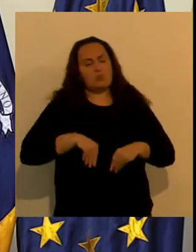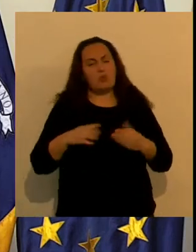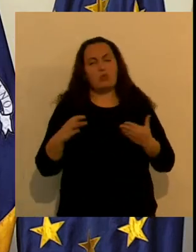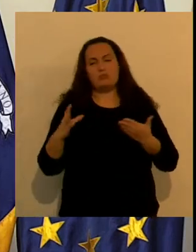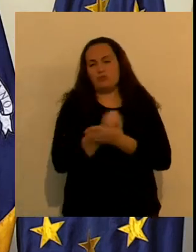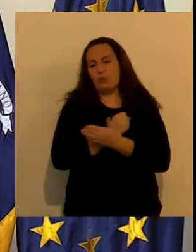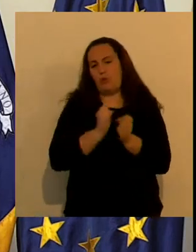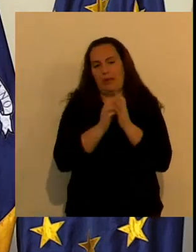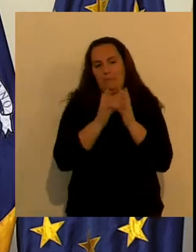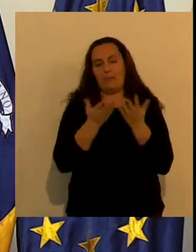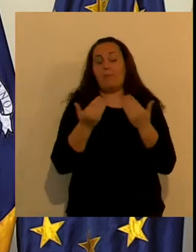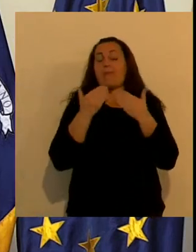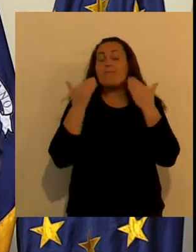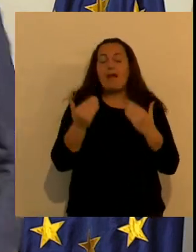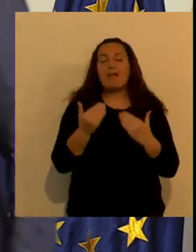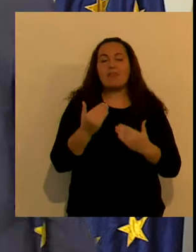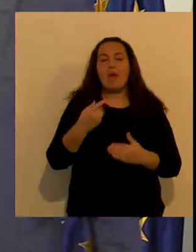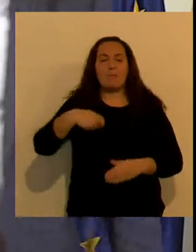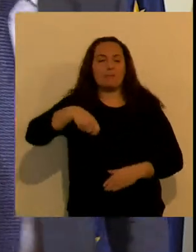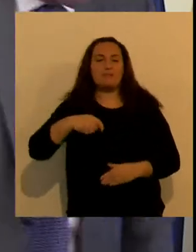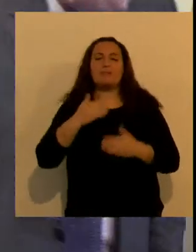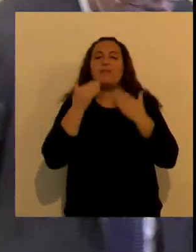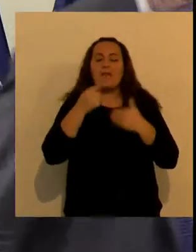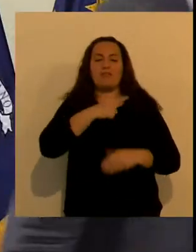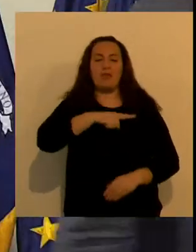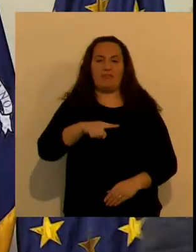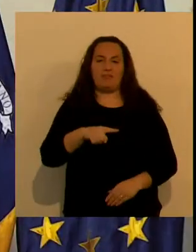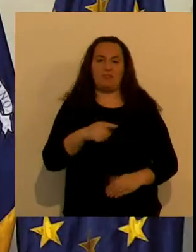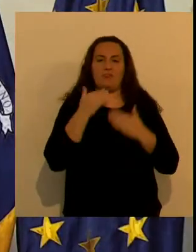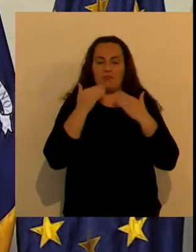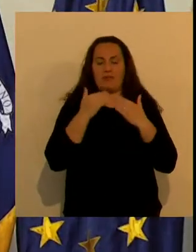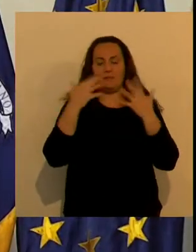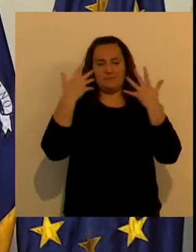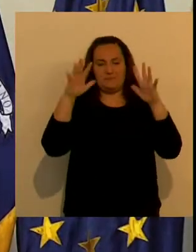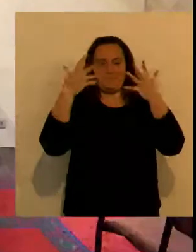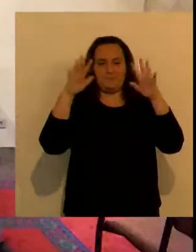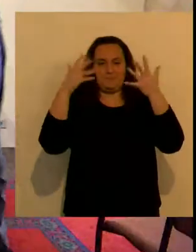presidente, director, y muchas gracias a todos, alcalde.